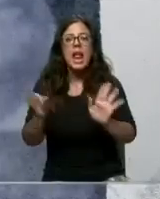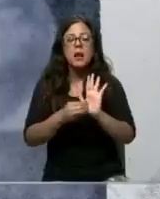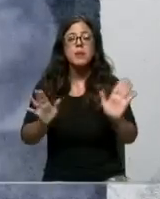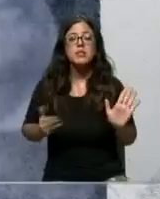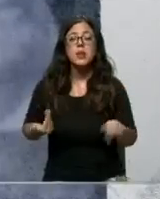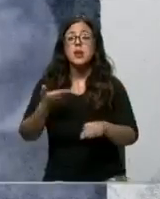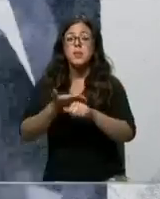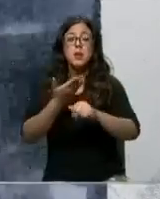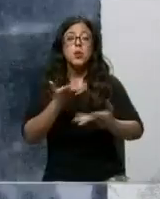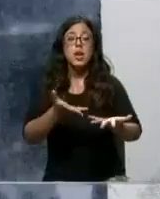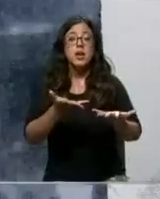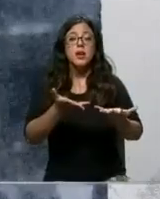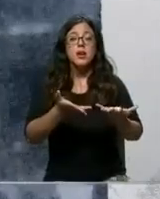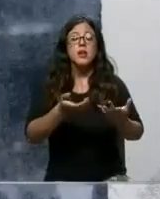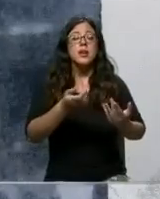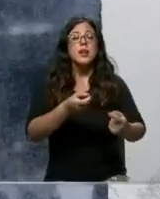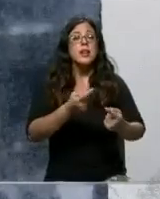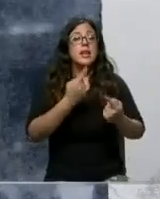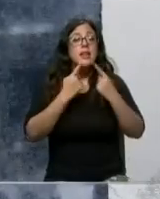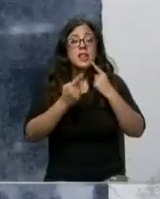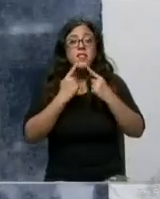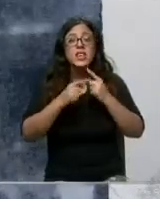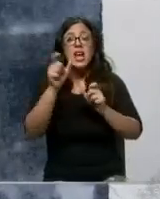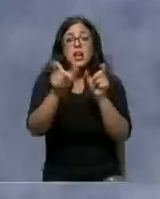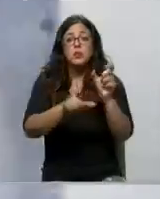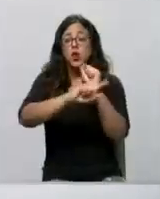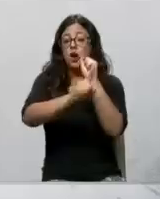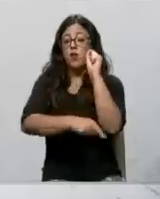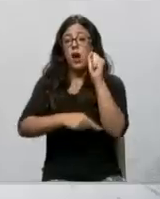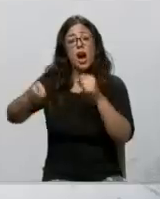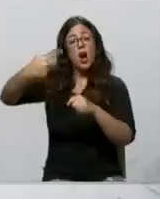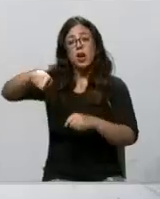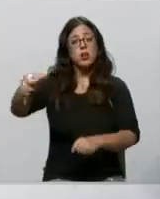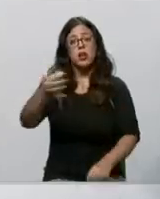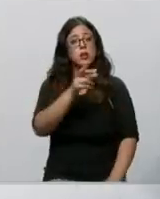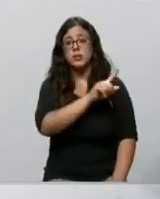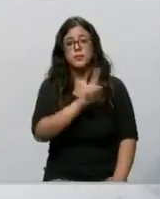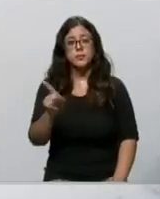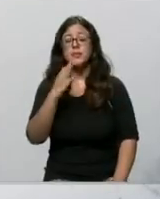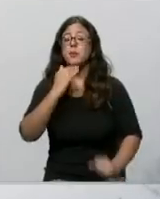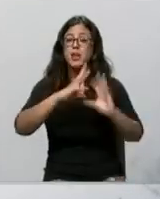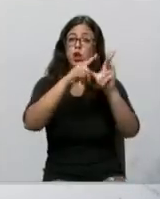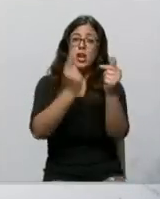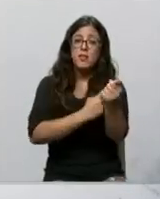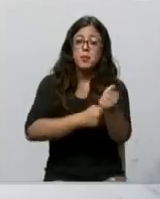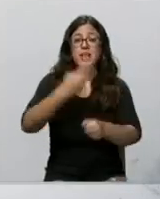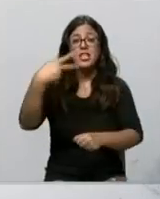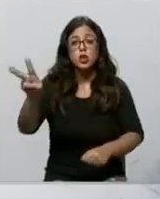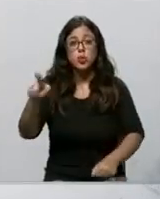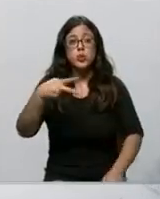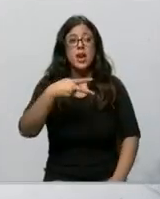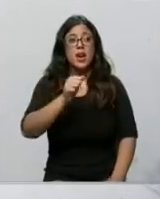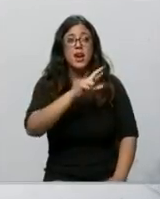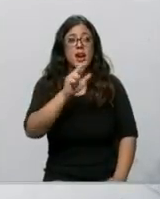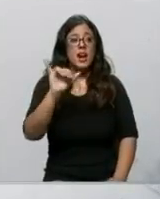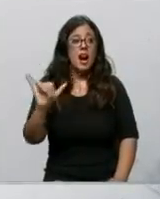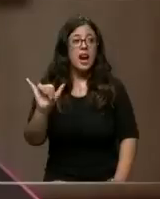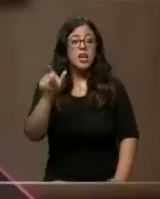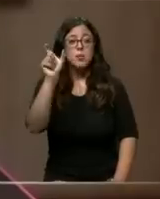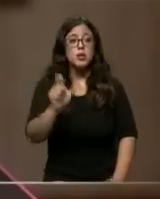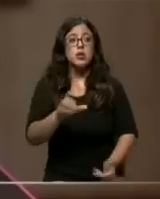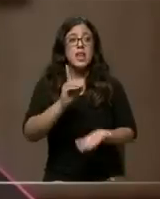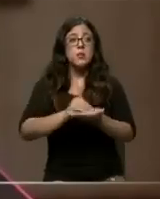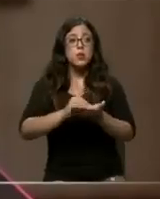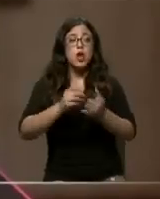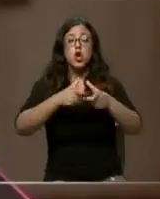Pedimos una entrevista a sus abogados, pero no estuvieron disponibles. Intentamos con su familia, Harry Jürgensen Ruthhagen, diputado